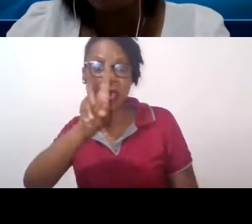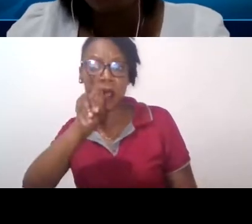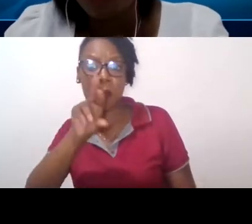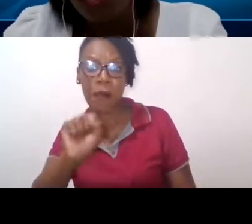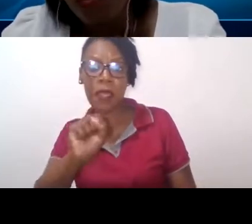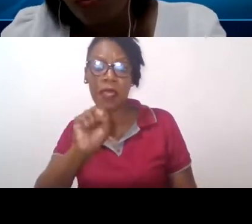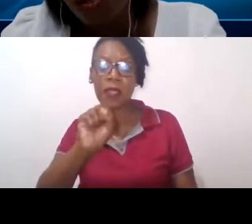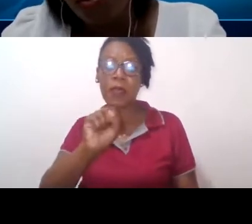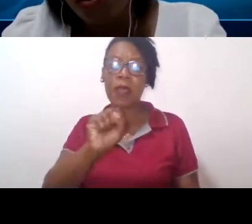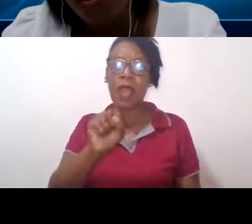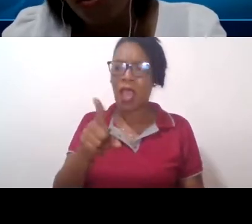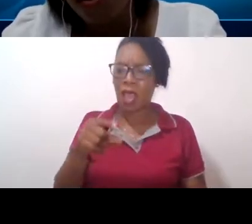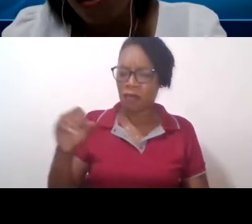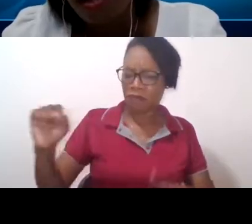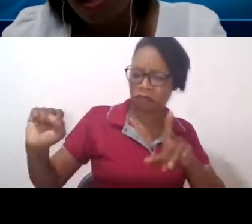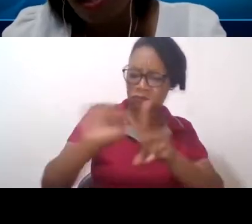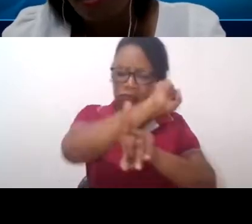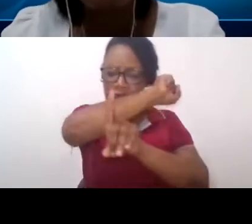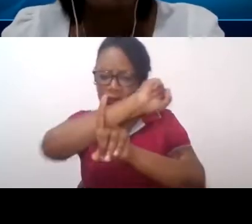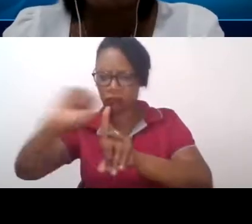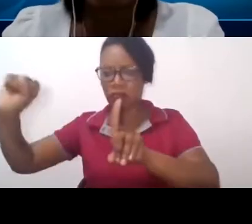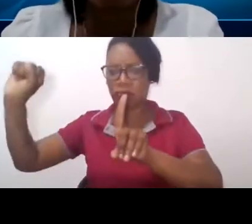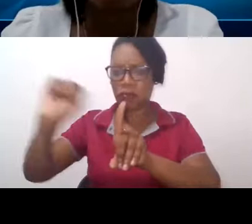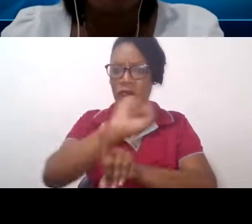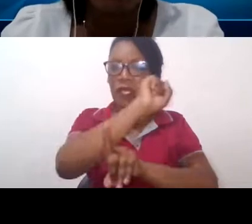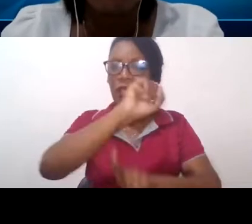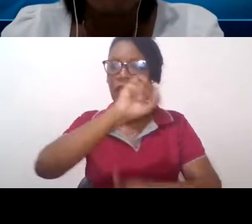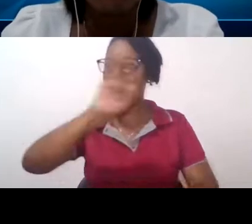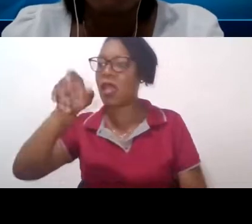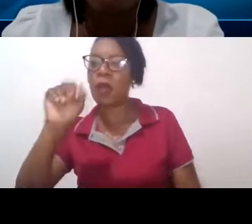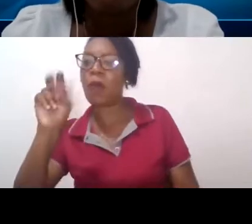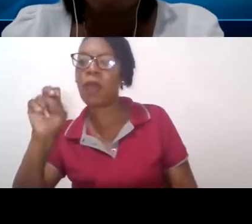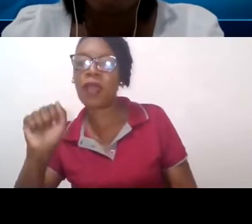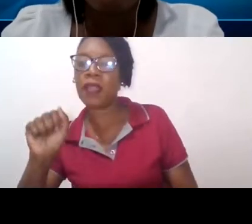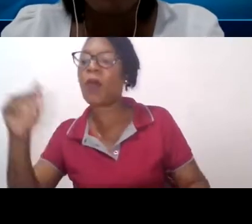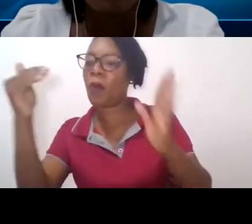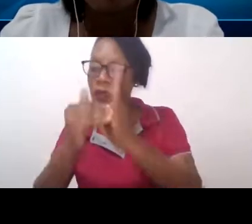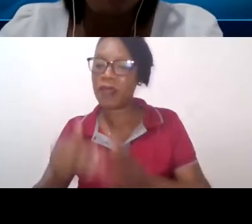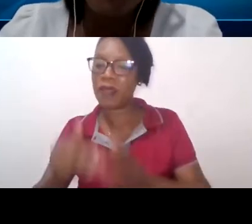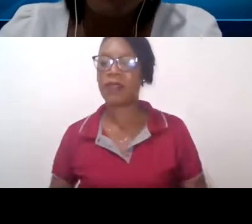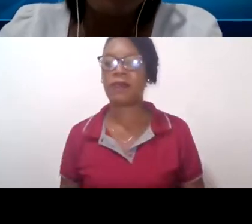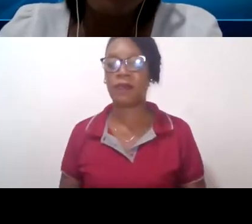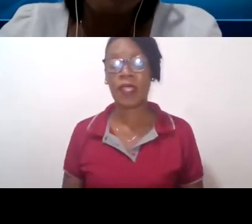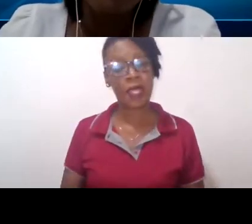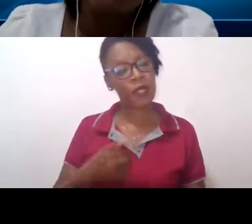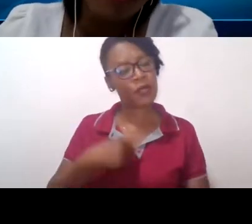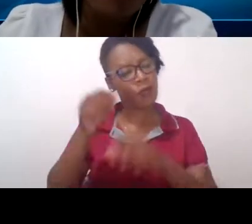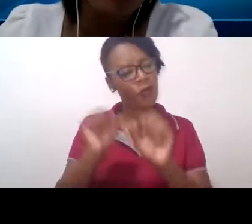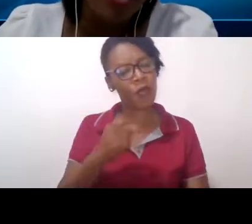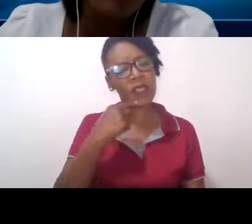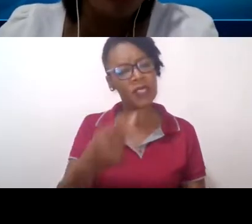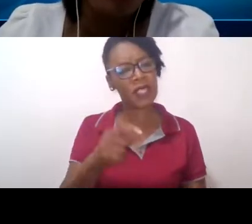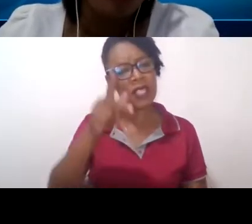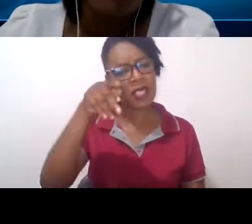que agredió en un momento a Juanita, otra vez. Yo puedo decir que Pedro